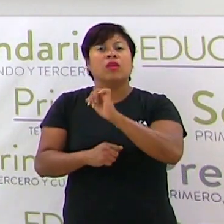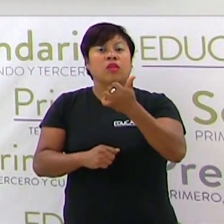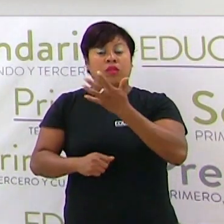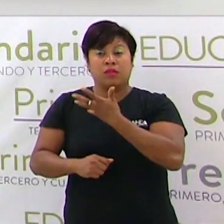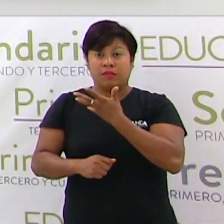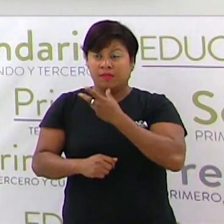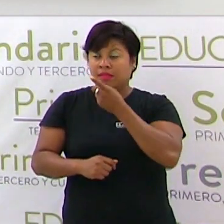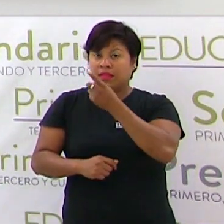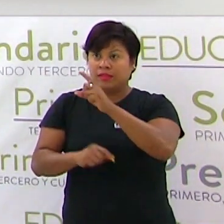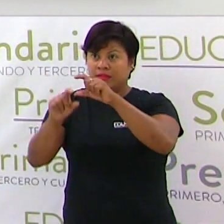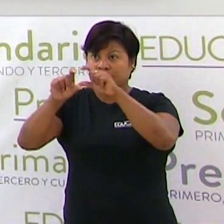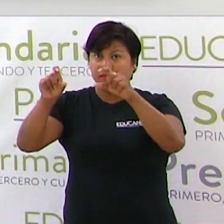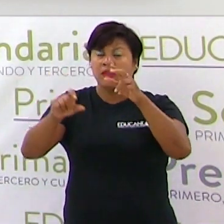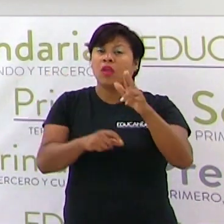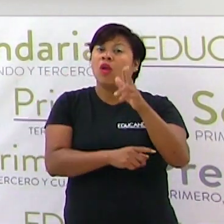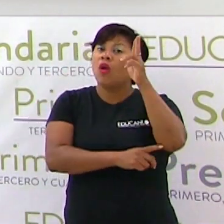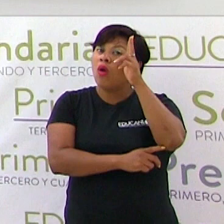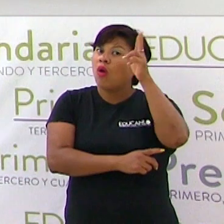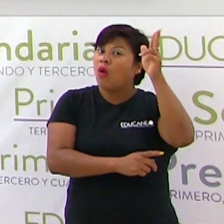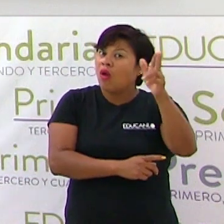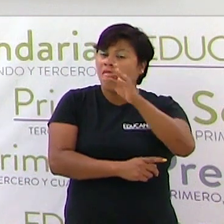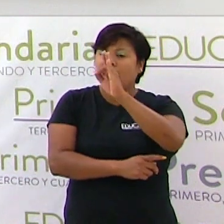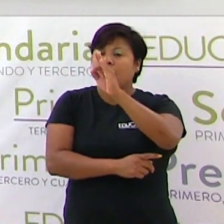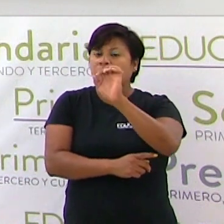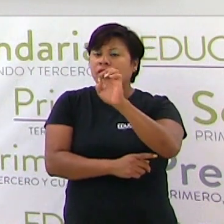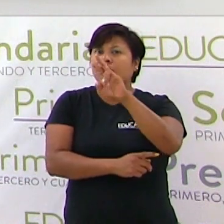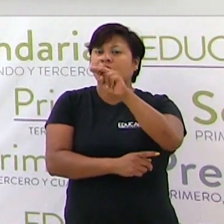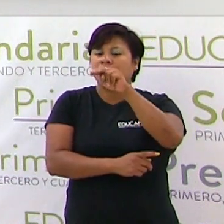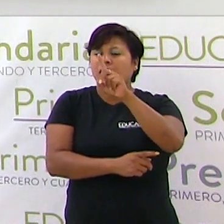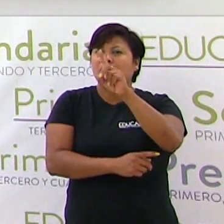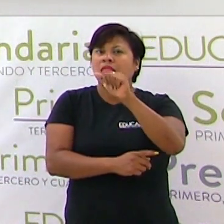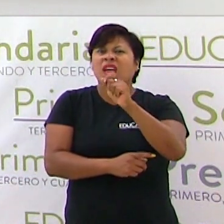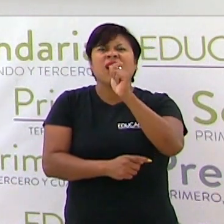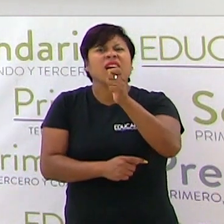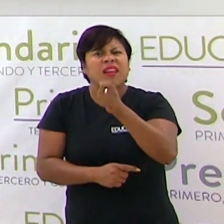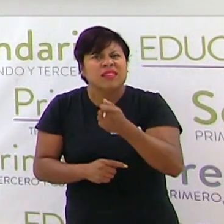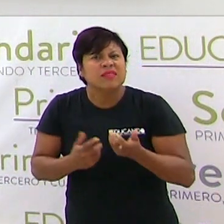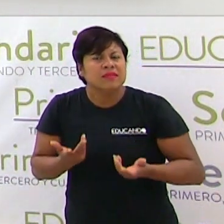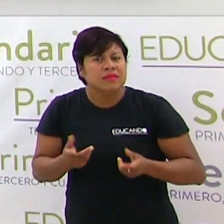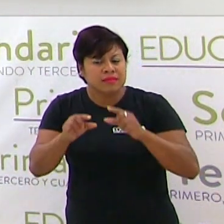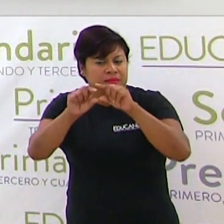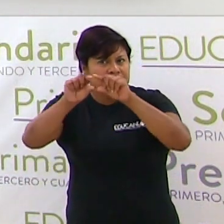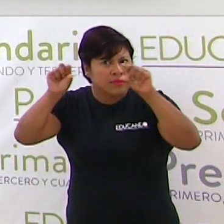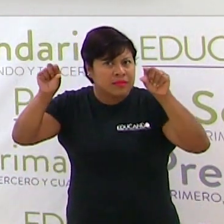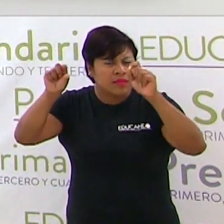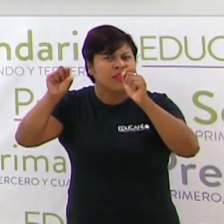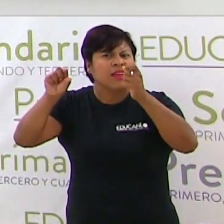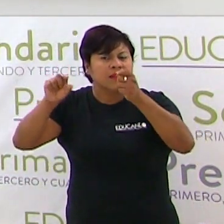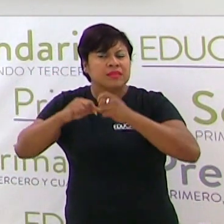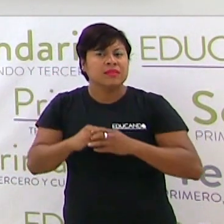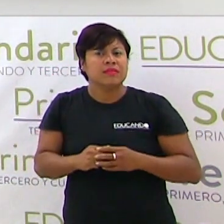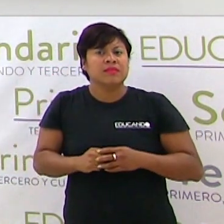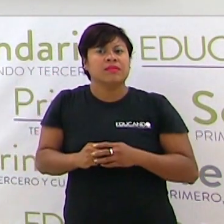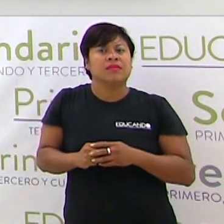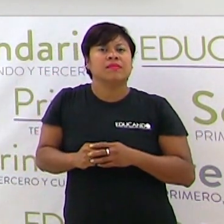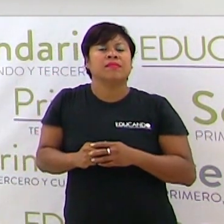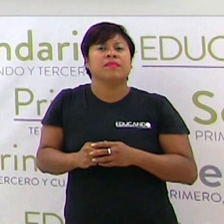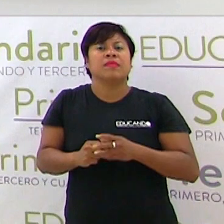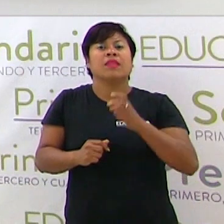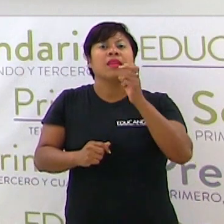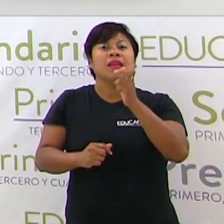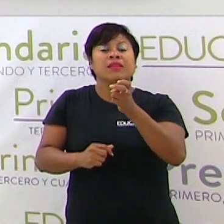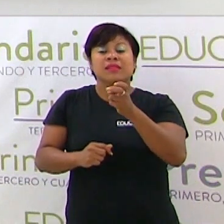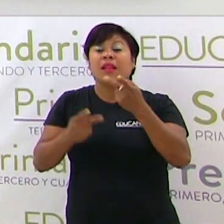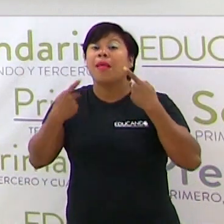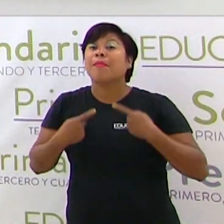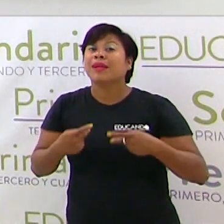aquí, hola Fernanda. Hola Fernanda, ¿qué es, niños? Es el destinatario,